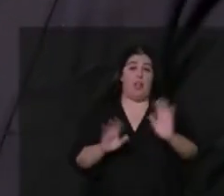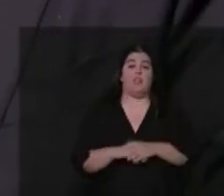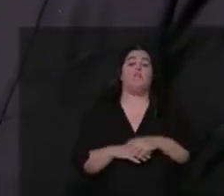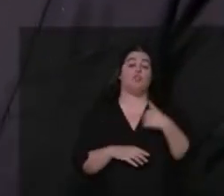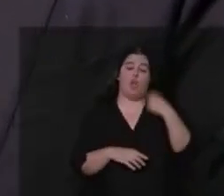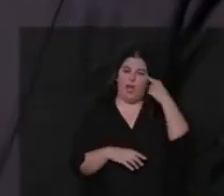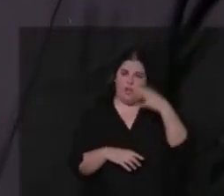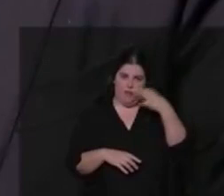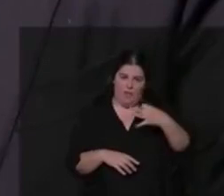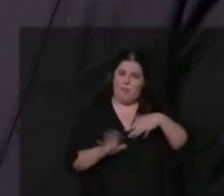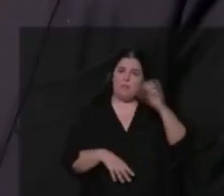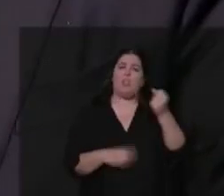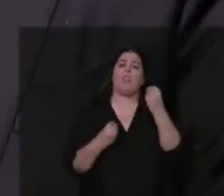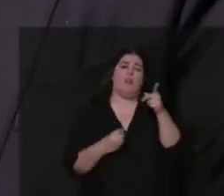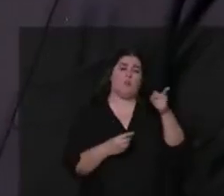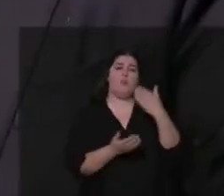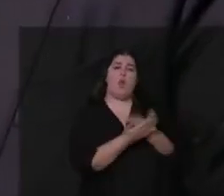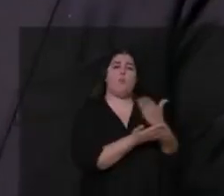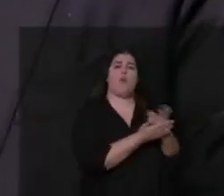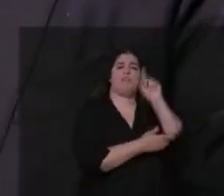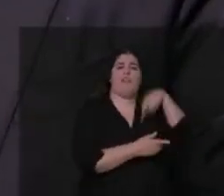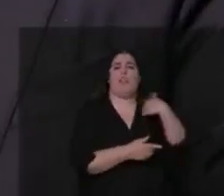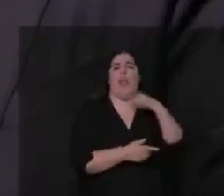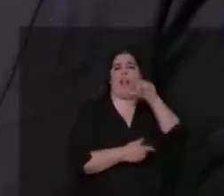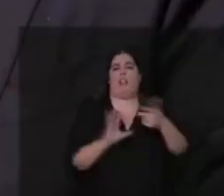centralmente, que todas tus propuestas dañan a la gente.